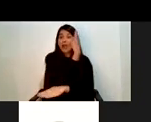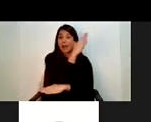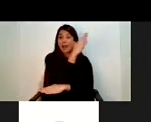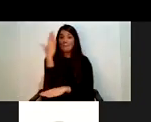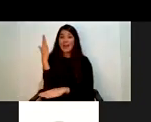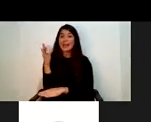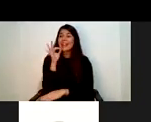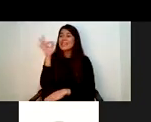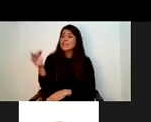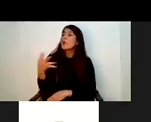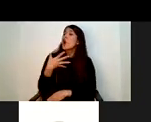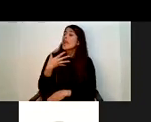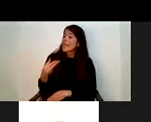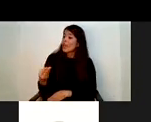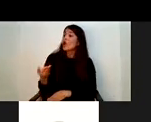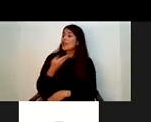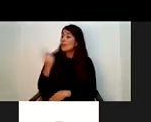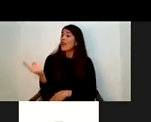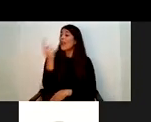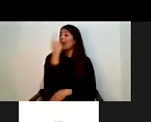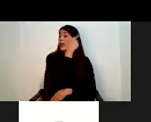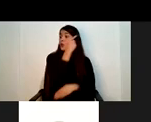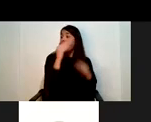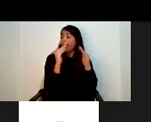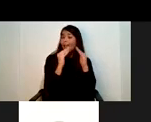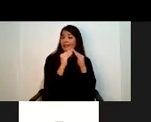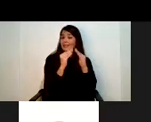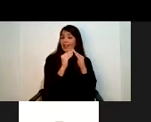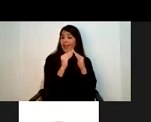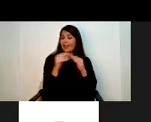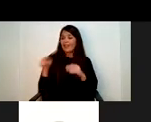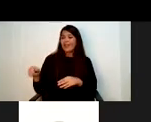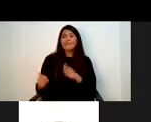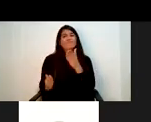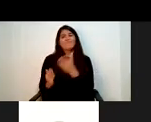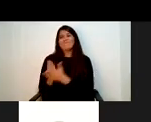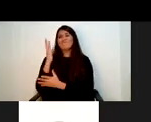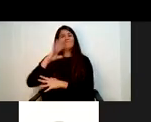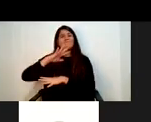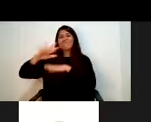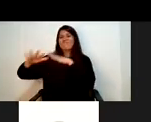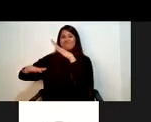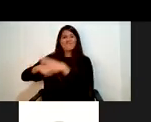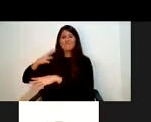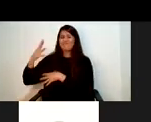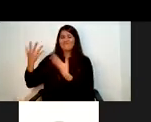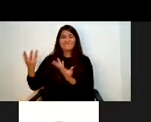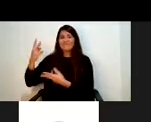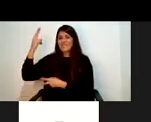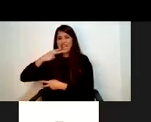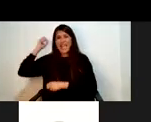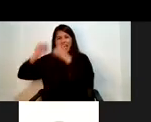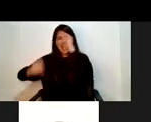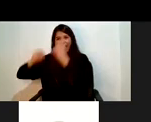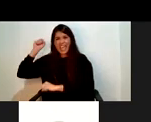decimos, hijo, tenemos que volver a la casa, y se desencadena una conducta inapropiada, una pataleta,